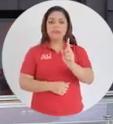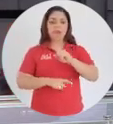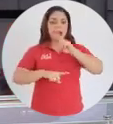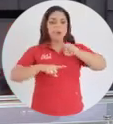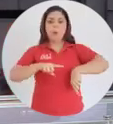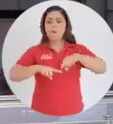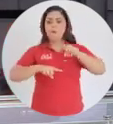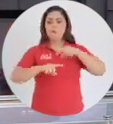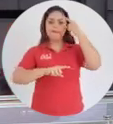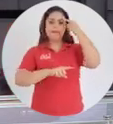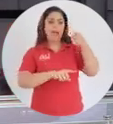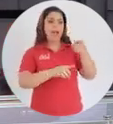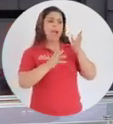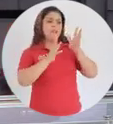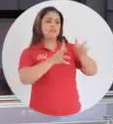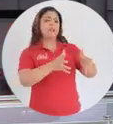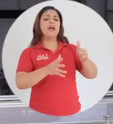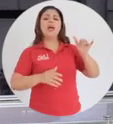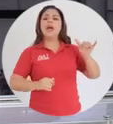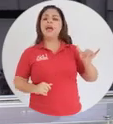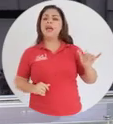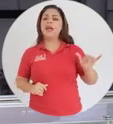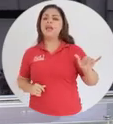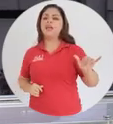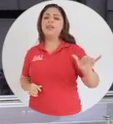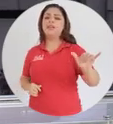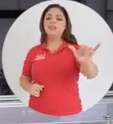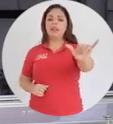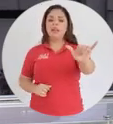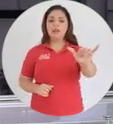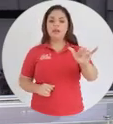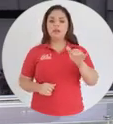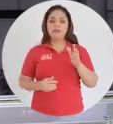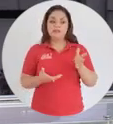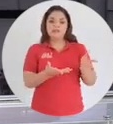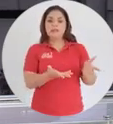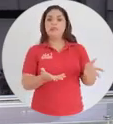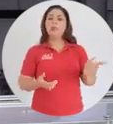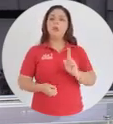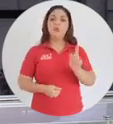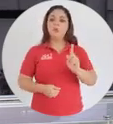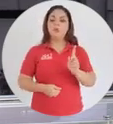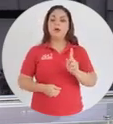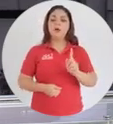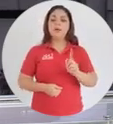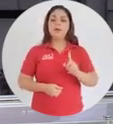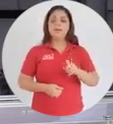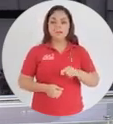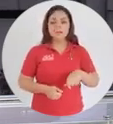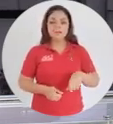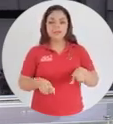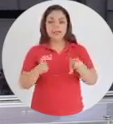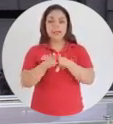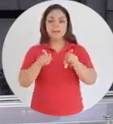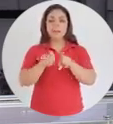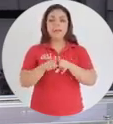a un eterno proceso histórico en adelante, porque así lo fue siempre. Y eso creo que también ha sido